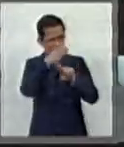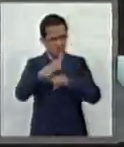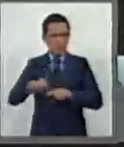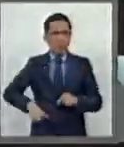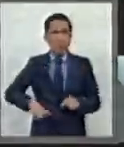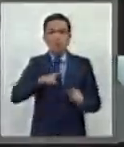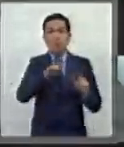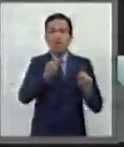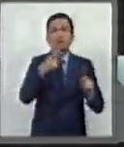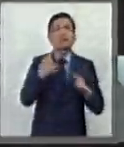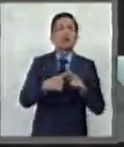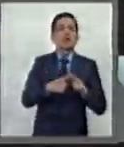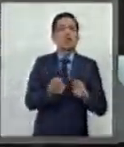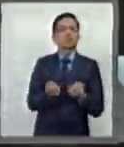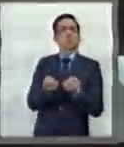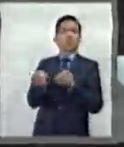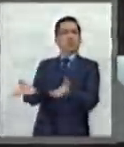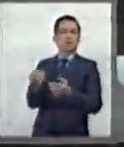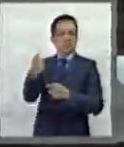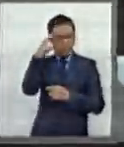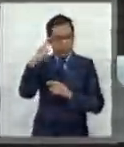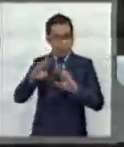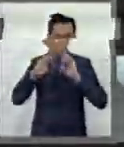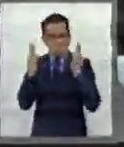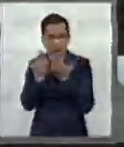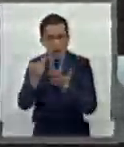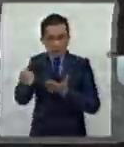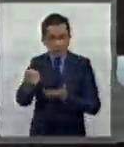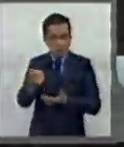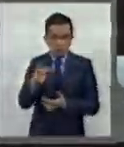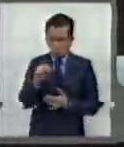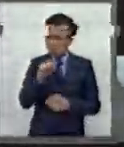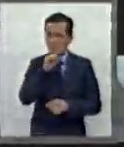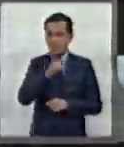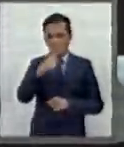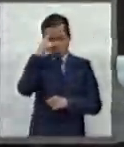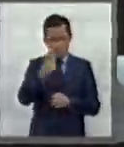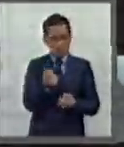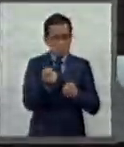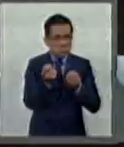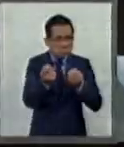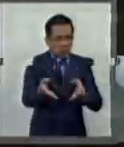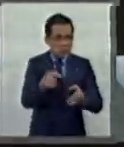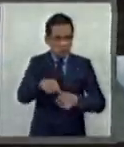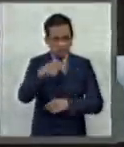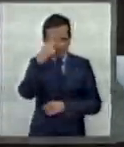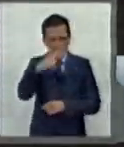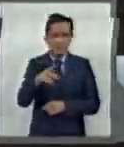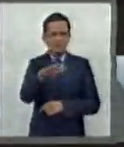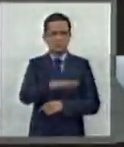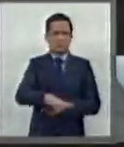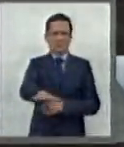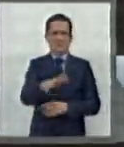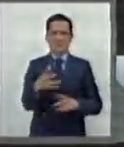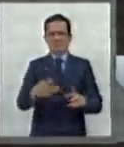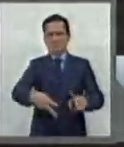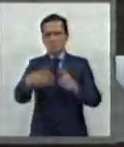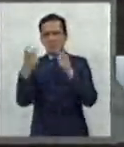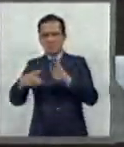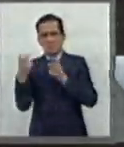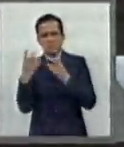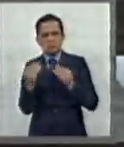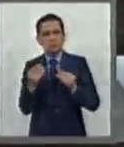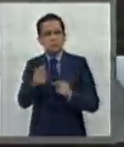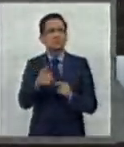solamente al crimen organizado, le entregó el país a una bola de delincuentes a los que le